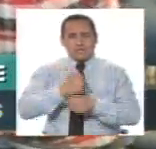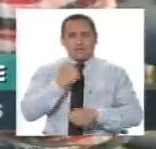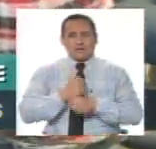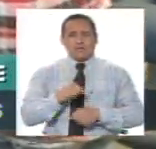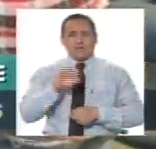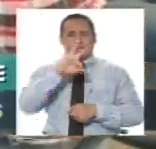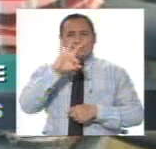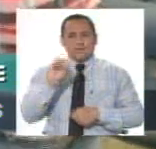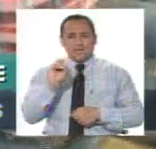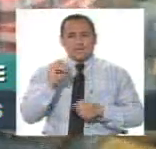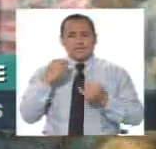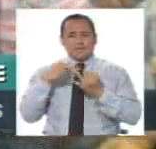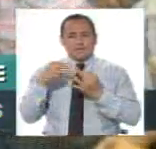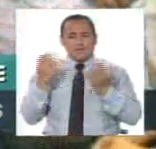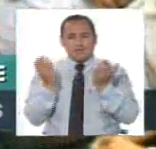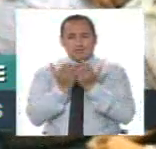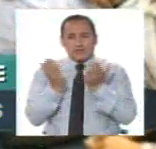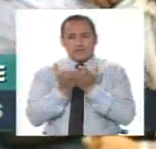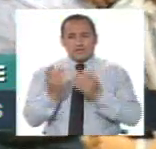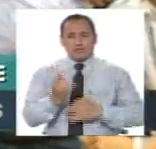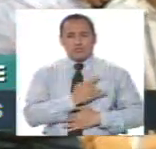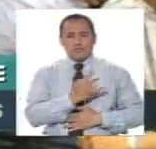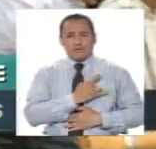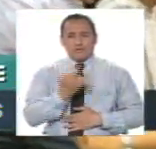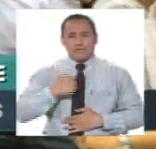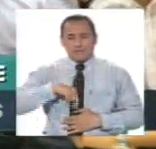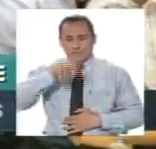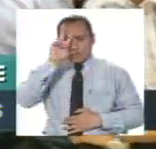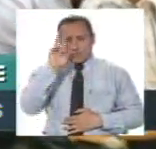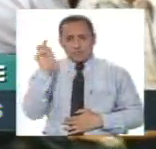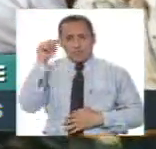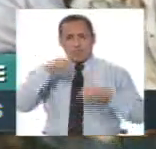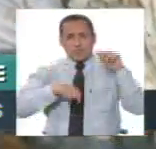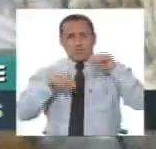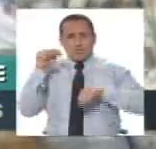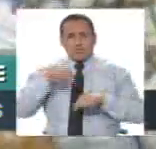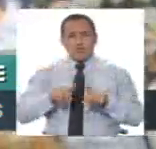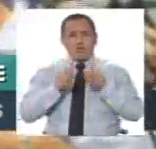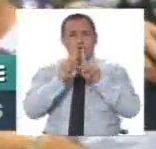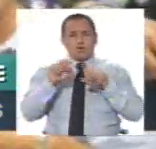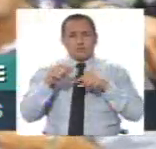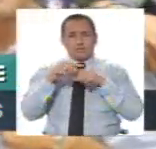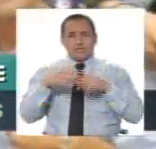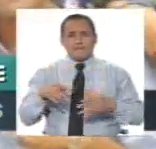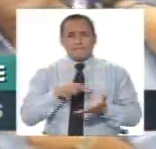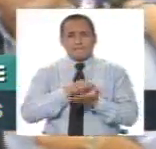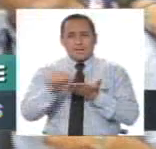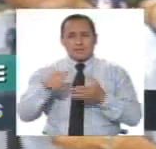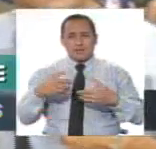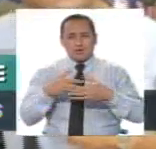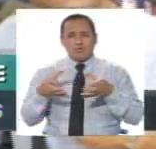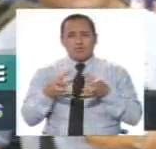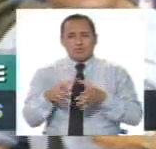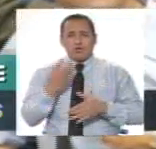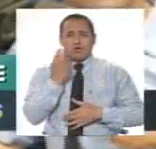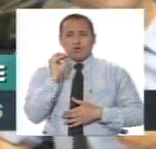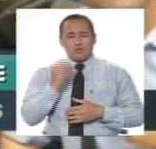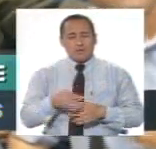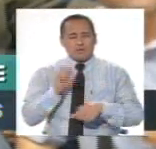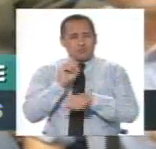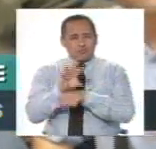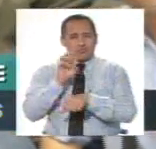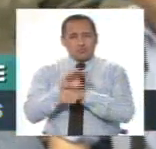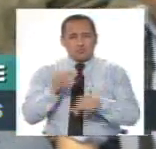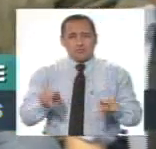30 estudiantes peruanos elegidos de universidades nacionales. Durante 11 meses, los jóvenes reciben formación académica y